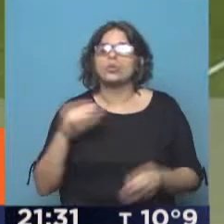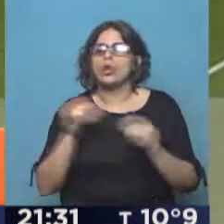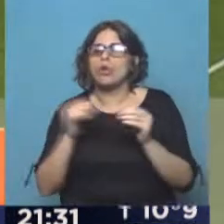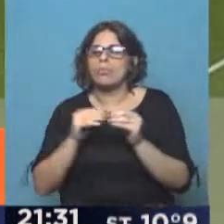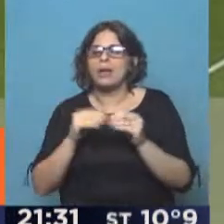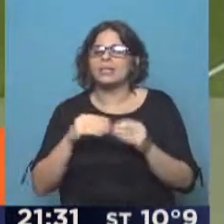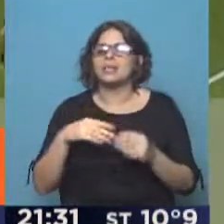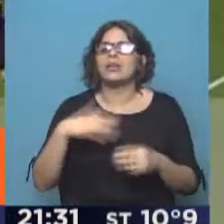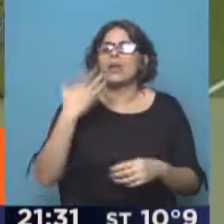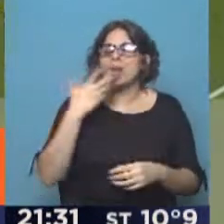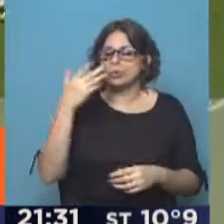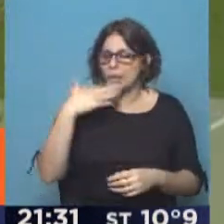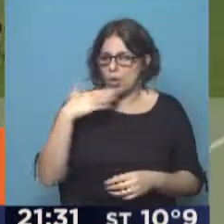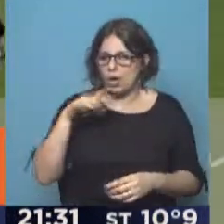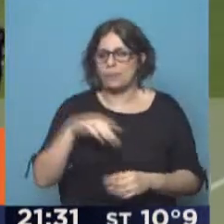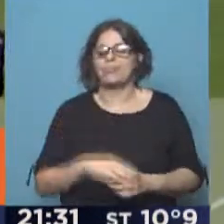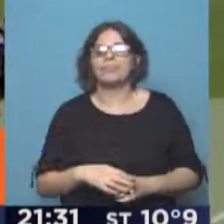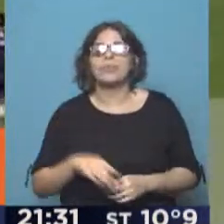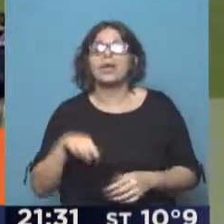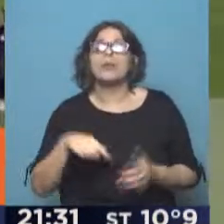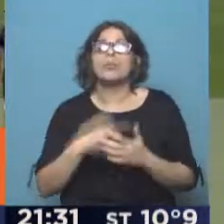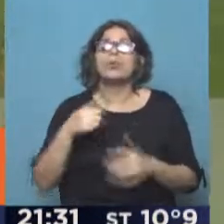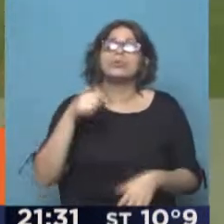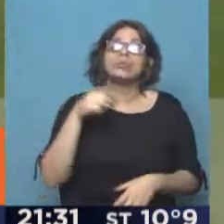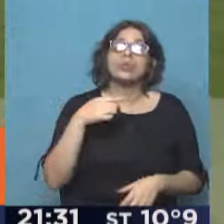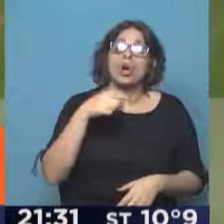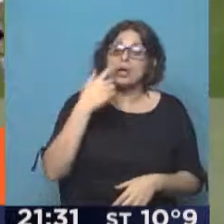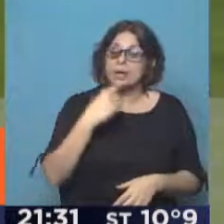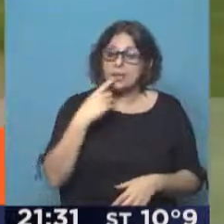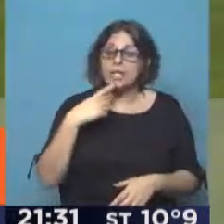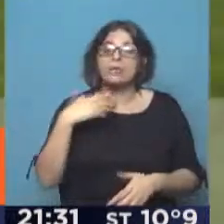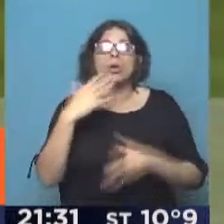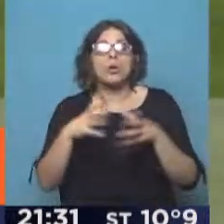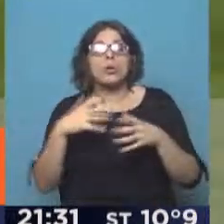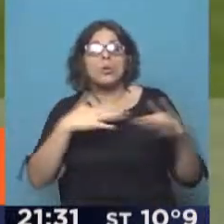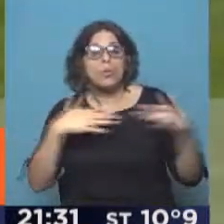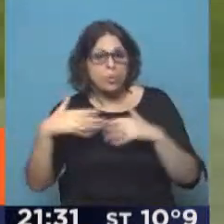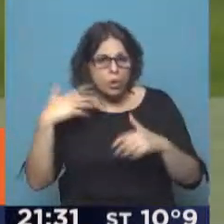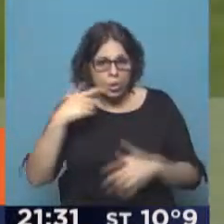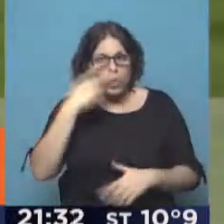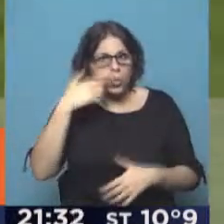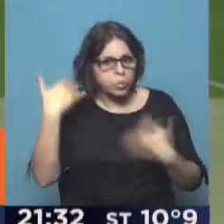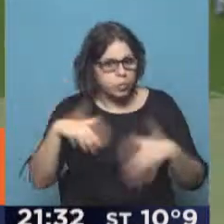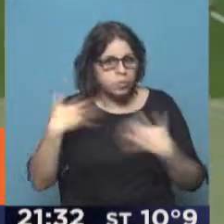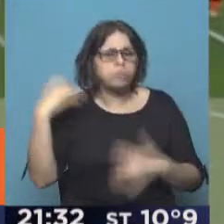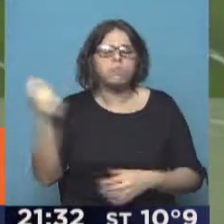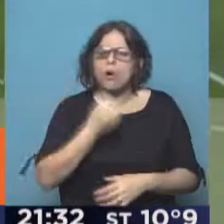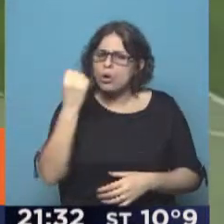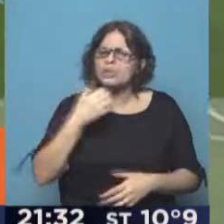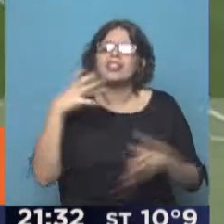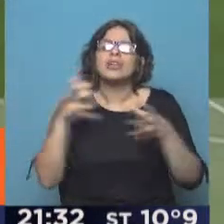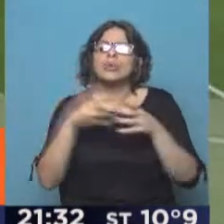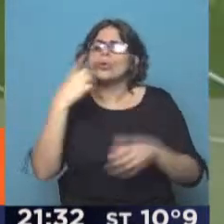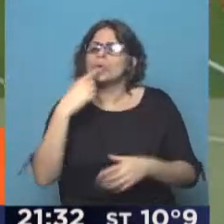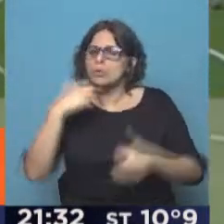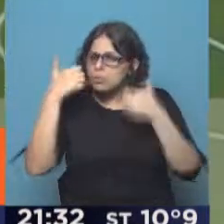Peñarol. Bueno, pero demostró River que alcanzó un nivel de juego interesante, importante, que es sólido, que